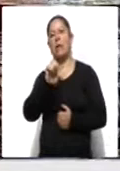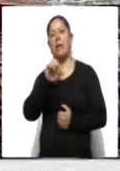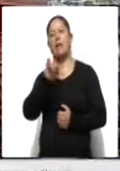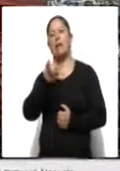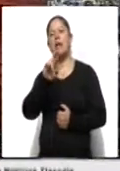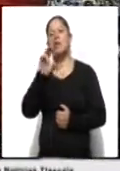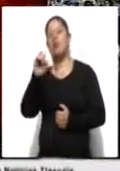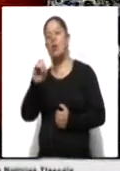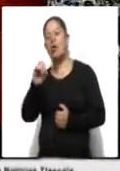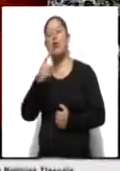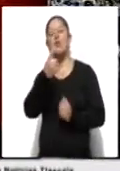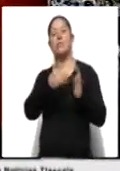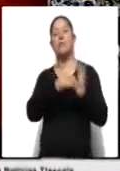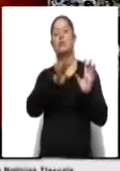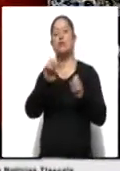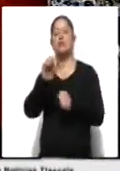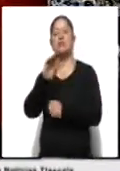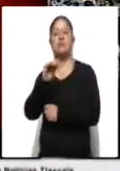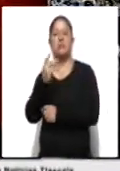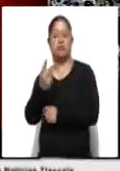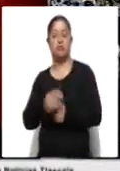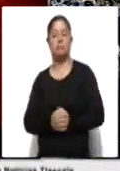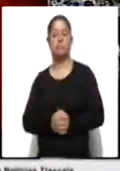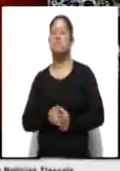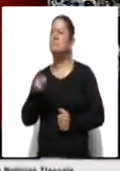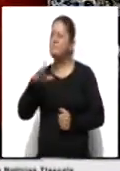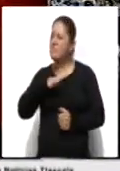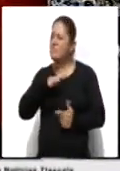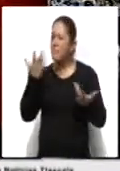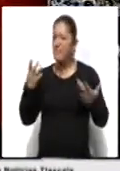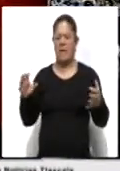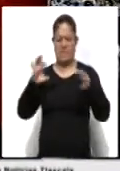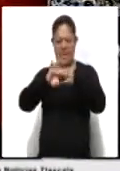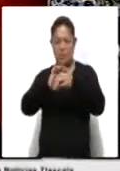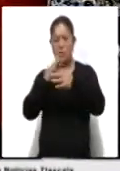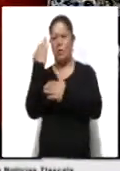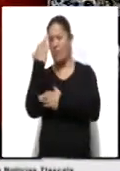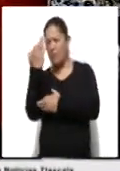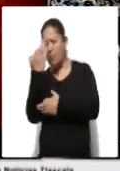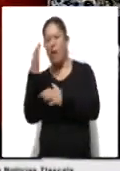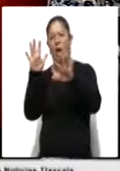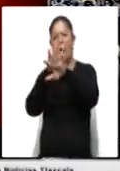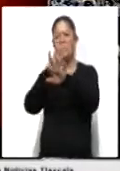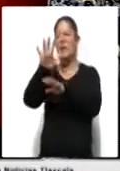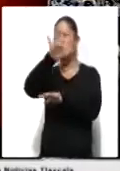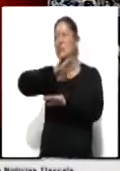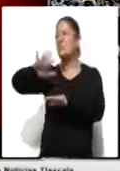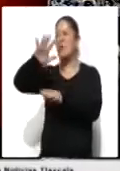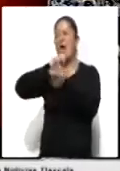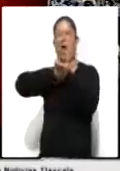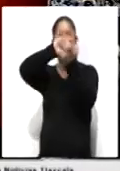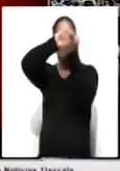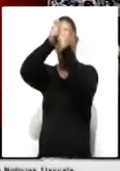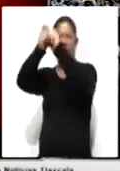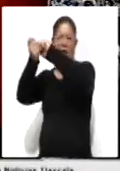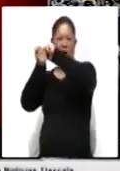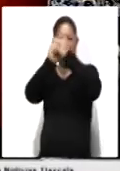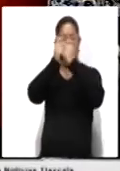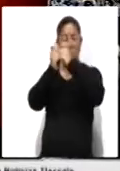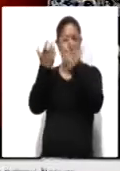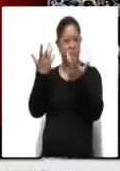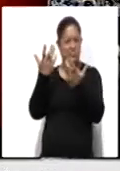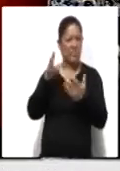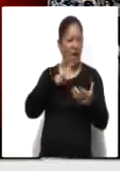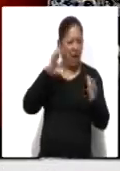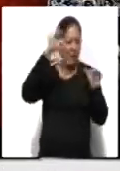1992. En ese sentido, ¿tiene alguna relación con el cambio climático para quienes estén interesados o interesadas en ingresar?